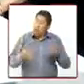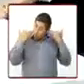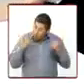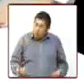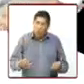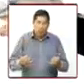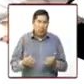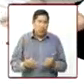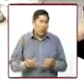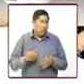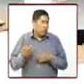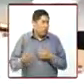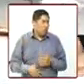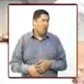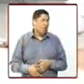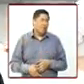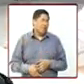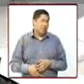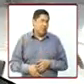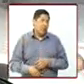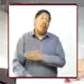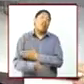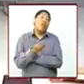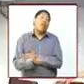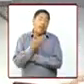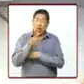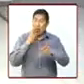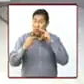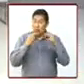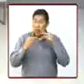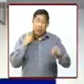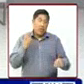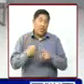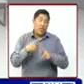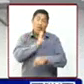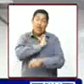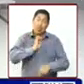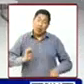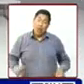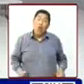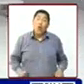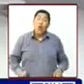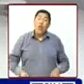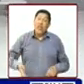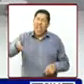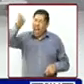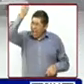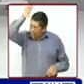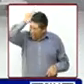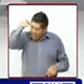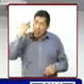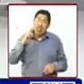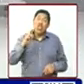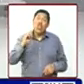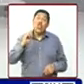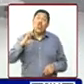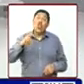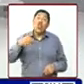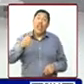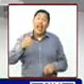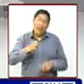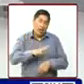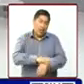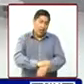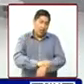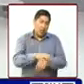Hoy hemos prácticamente desayunado con la noticia de que el ex embajador estadounidense Manuel Rocha había sido detenido en